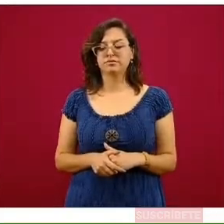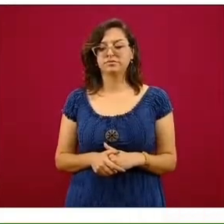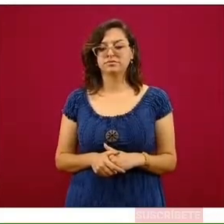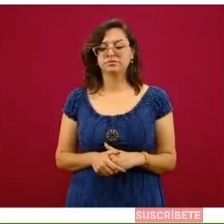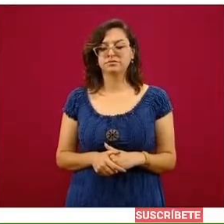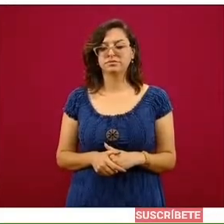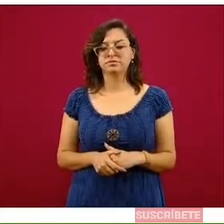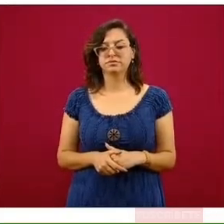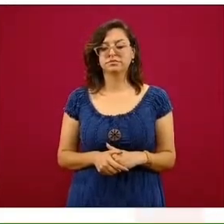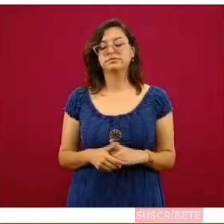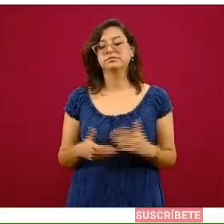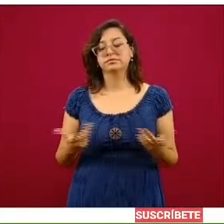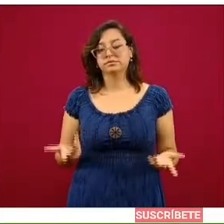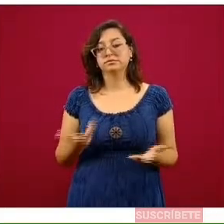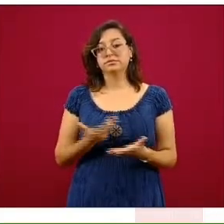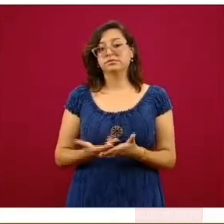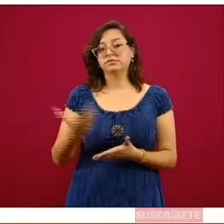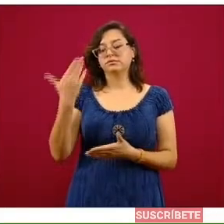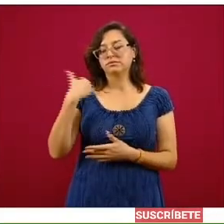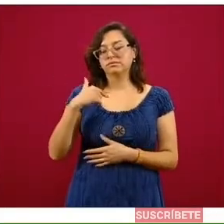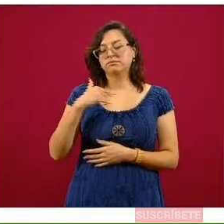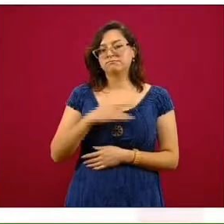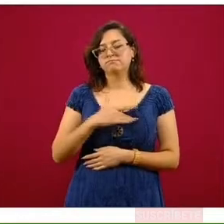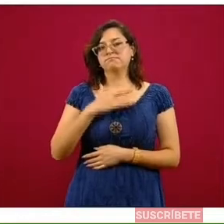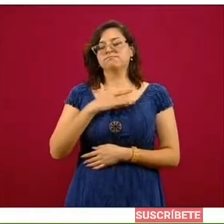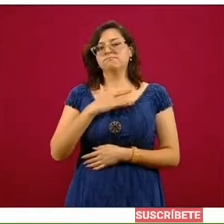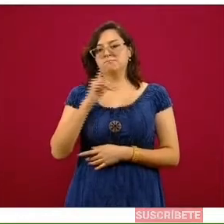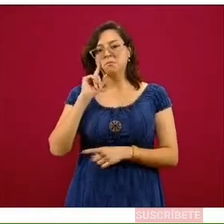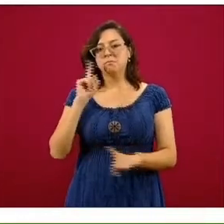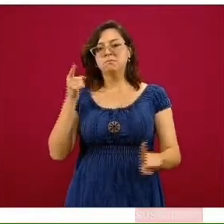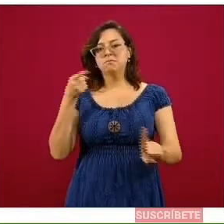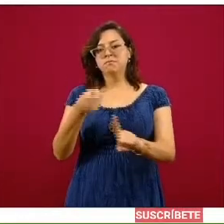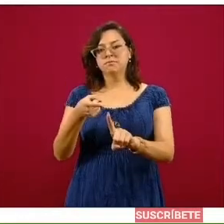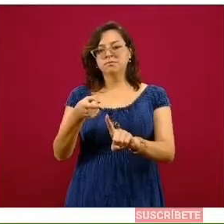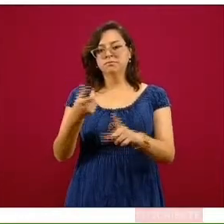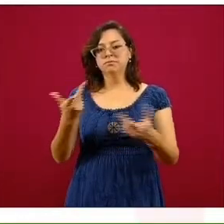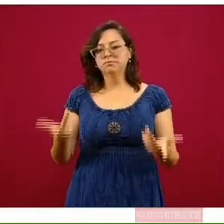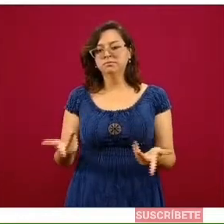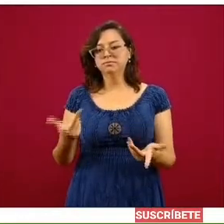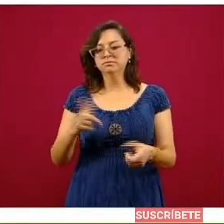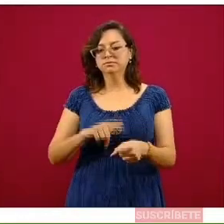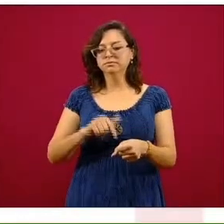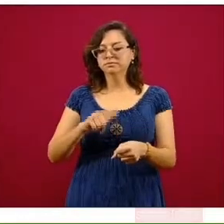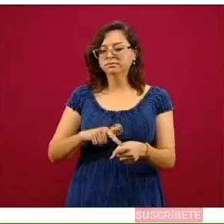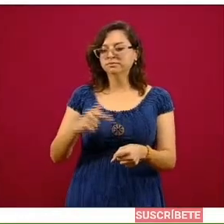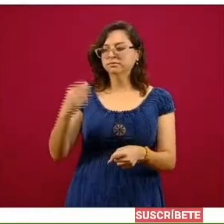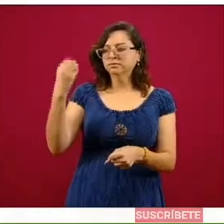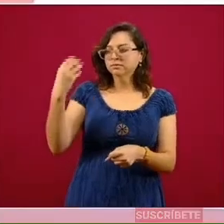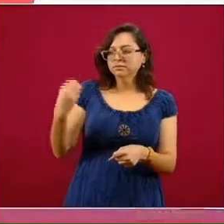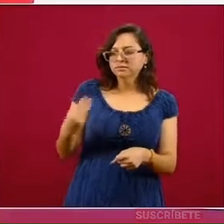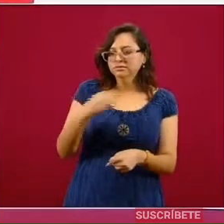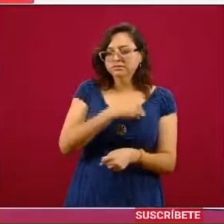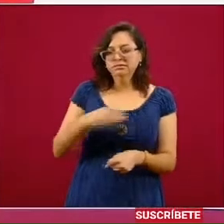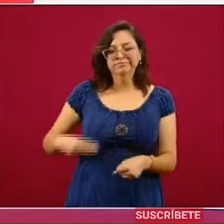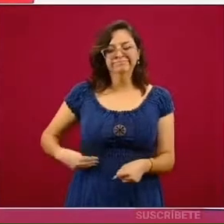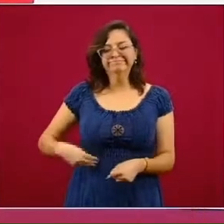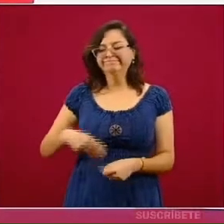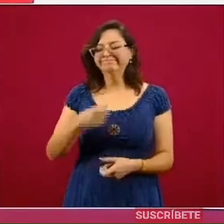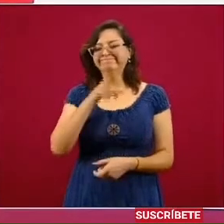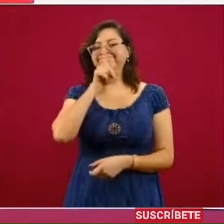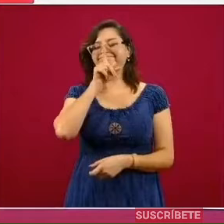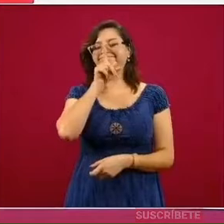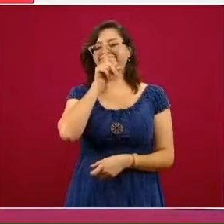visto justo los retos de intentar tener semáforos de riesgo municipal cuando existe